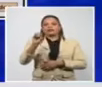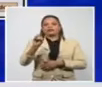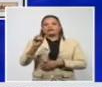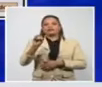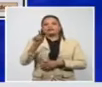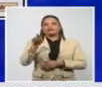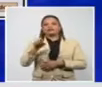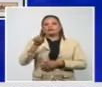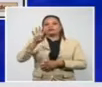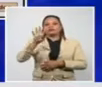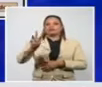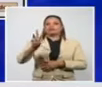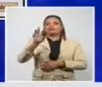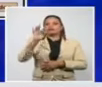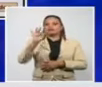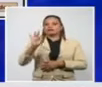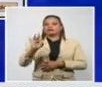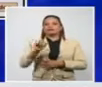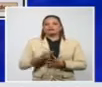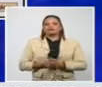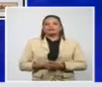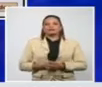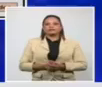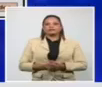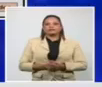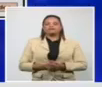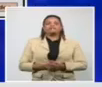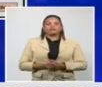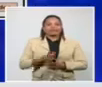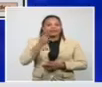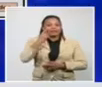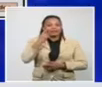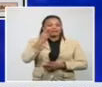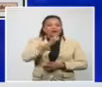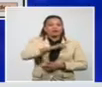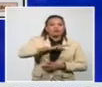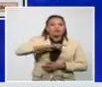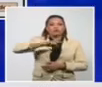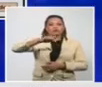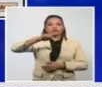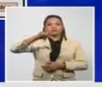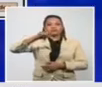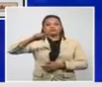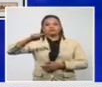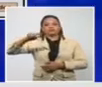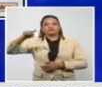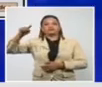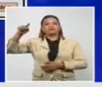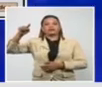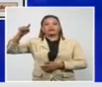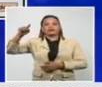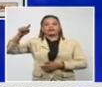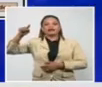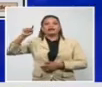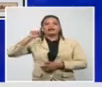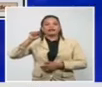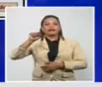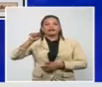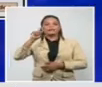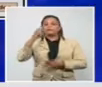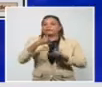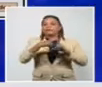140,38. Ahí se puede ver cómo la curva de casos confirmados pues